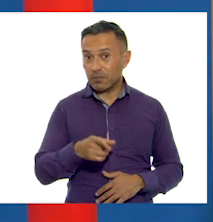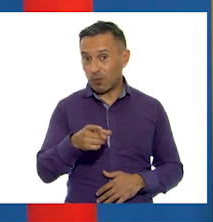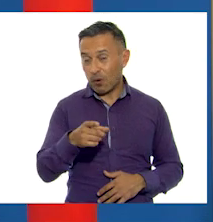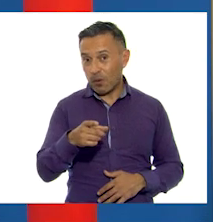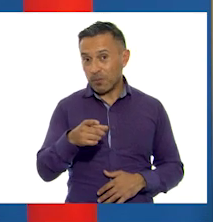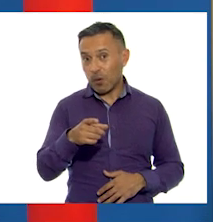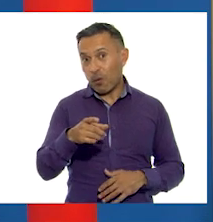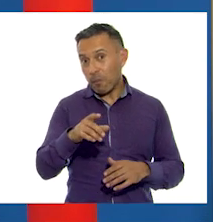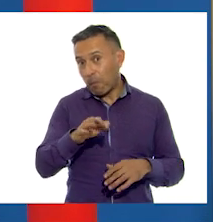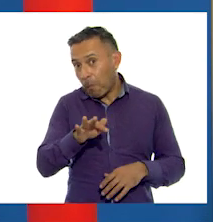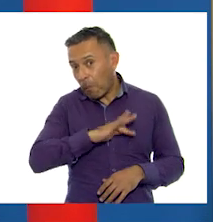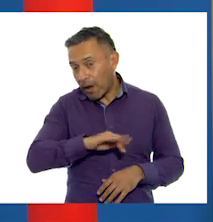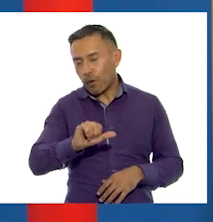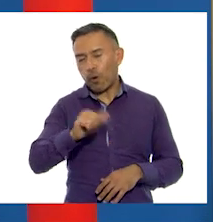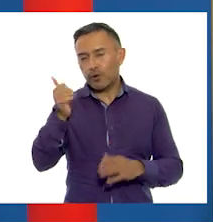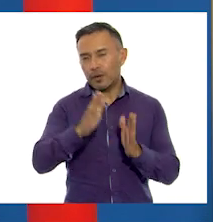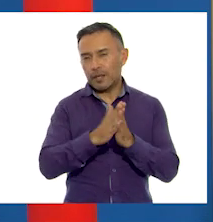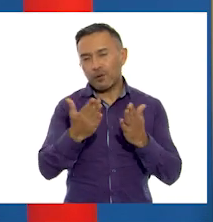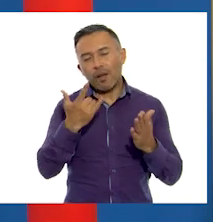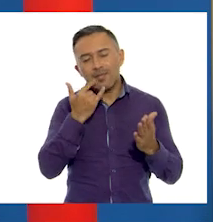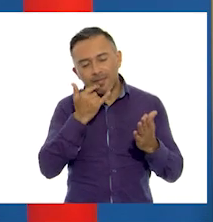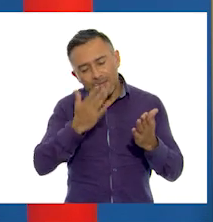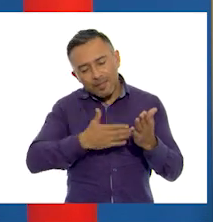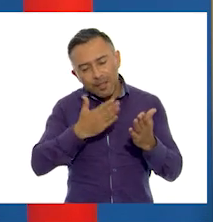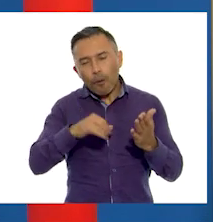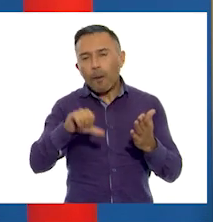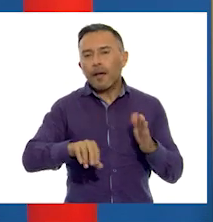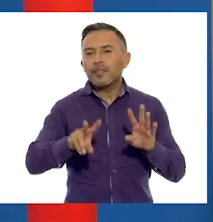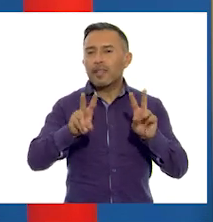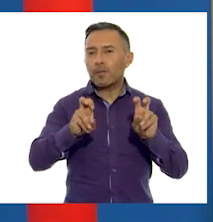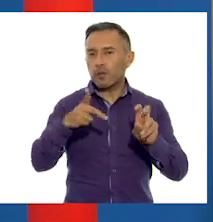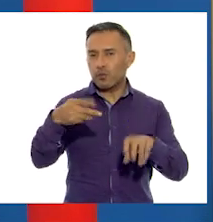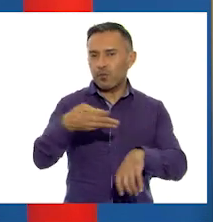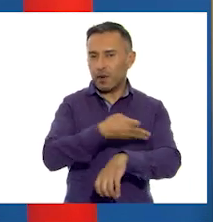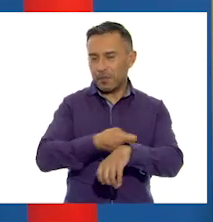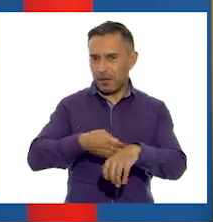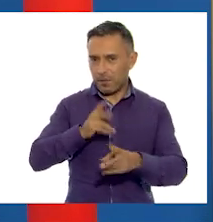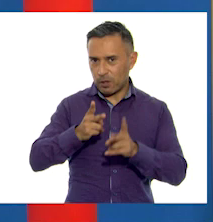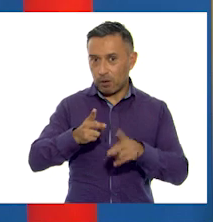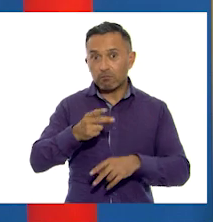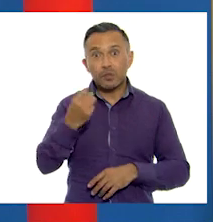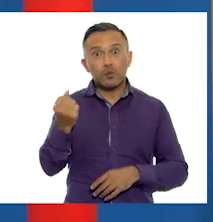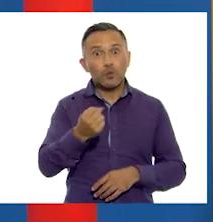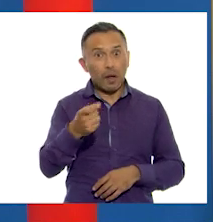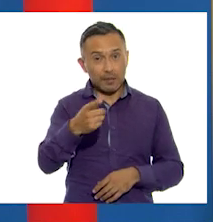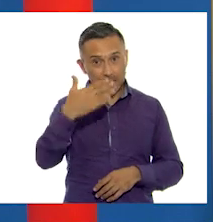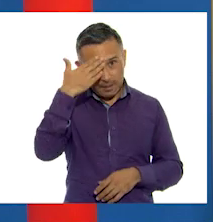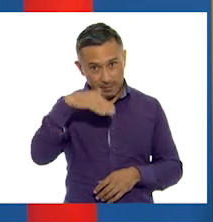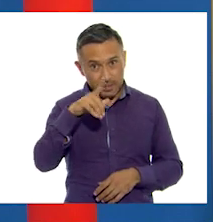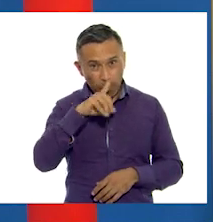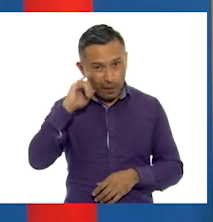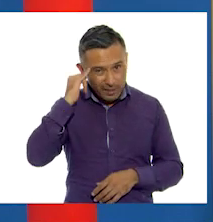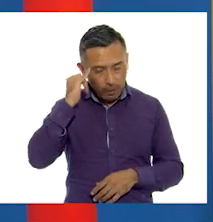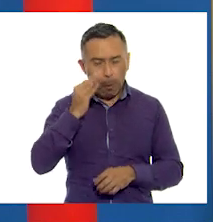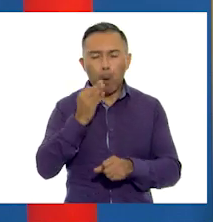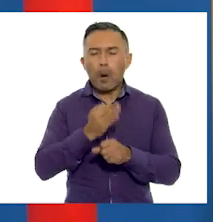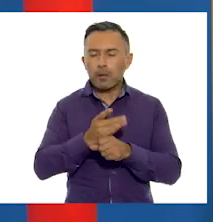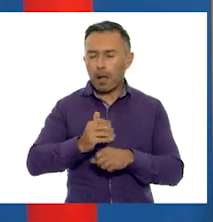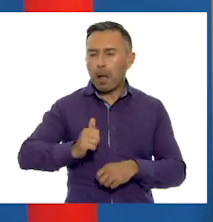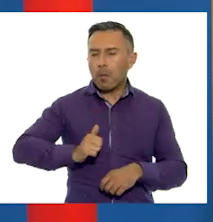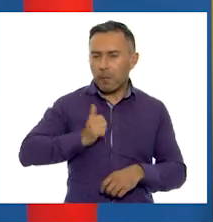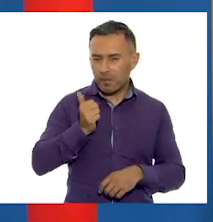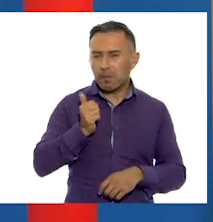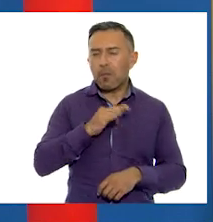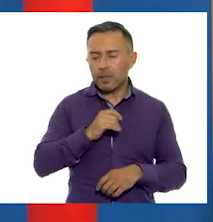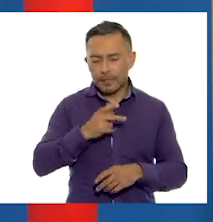consulta otros libros y comenta el tema de hoy con tu familia. Si tienes la fortuna de hablar una lengua indígena, aprovecha también este momento para